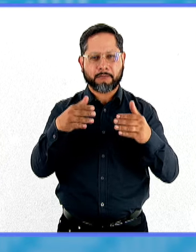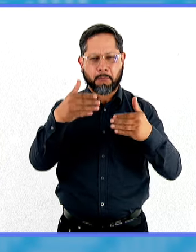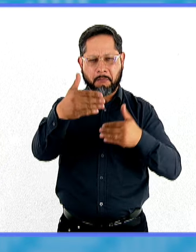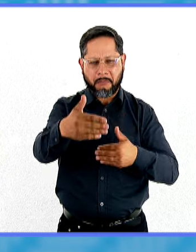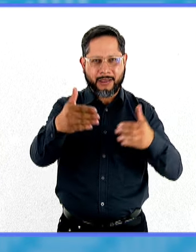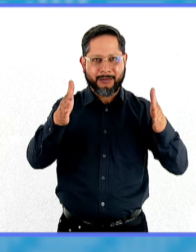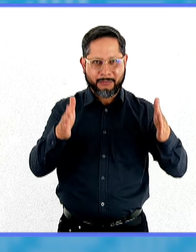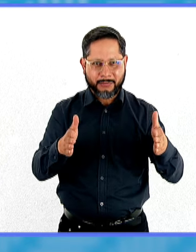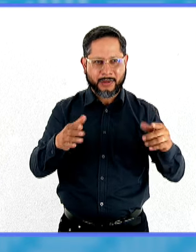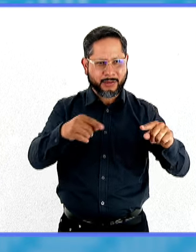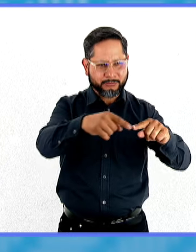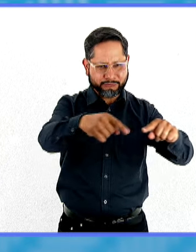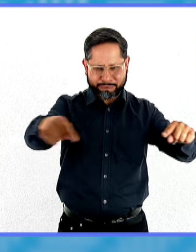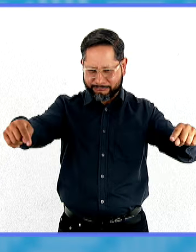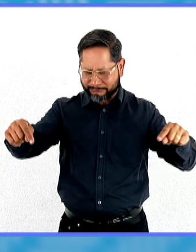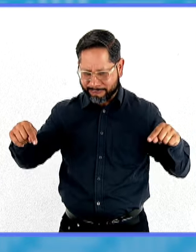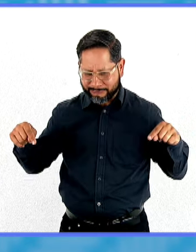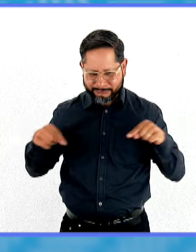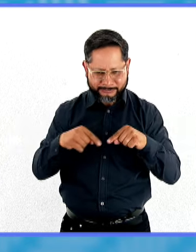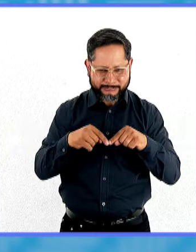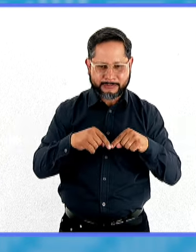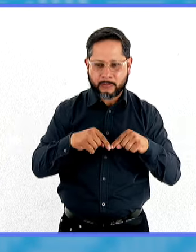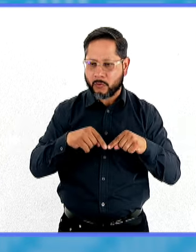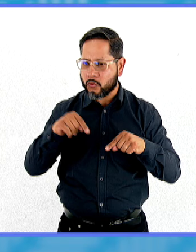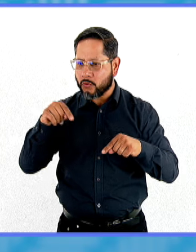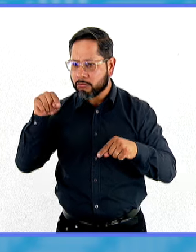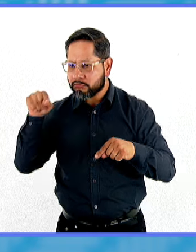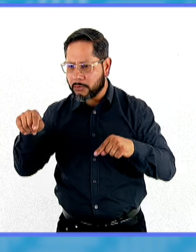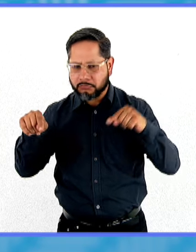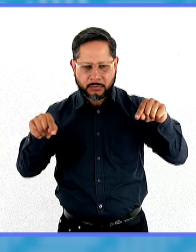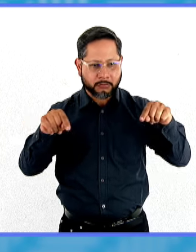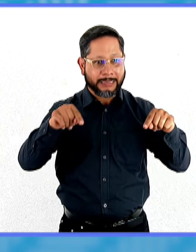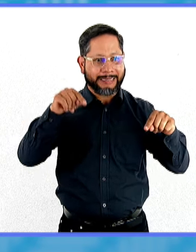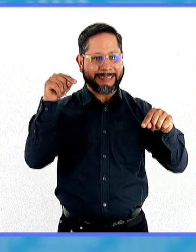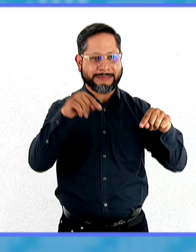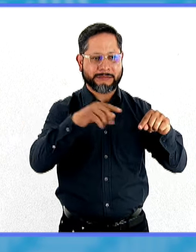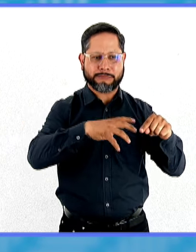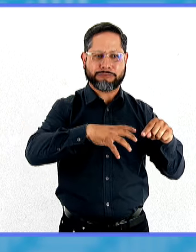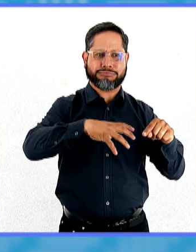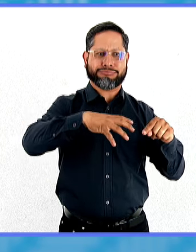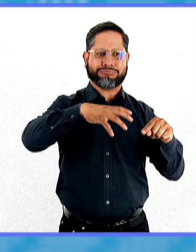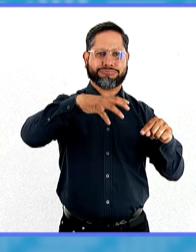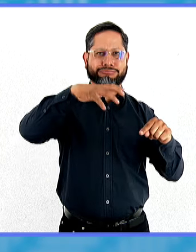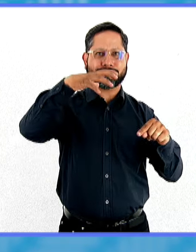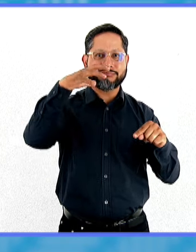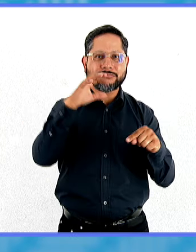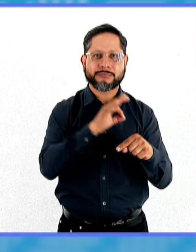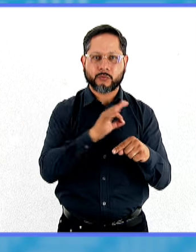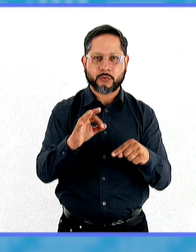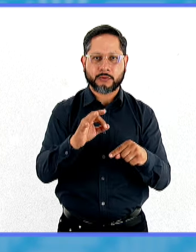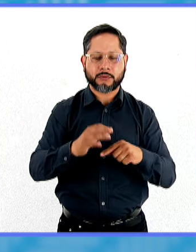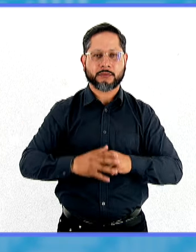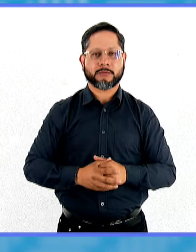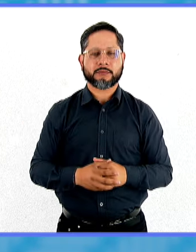identificar los incendios más relevantes entonces eh este